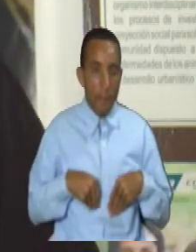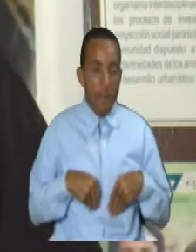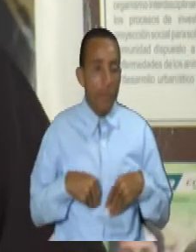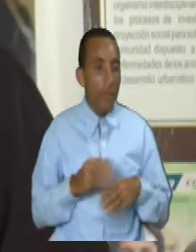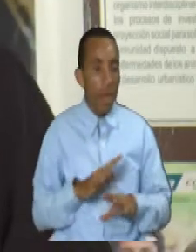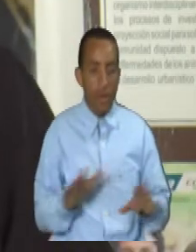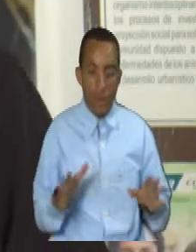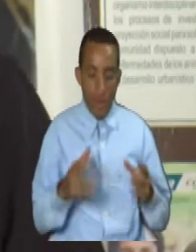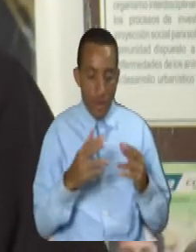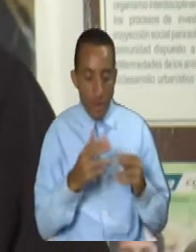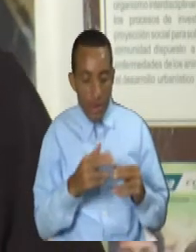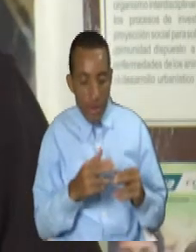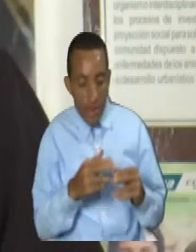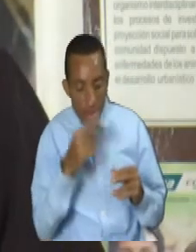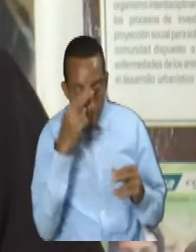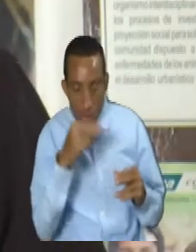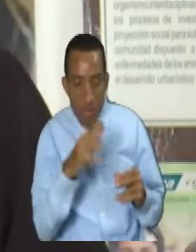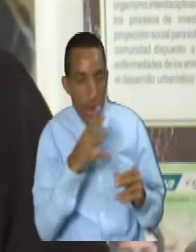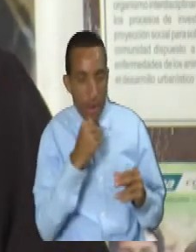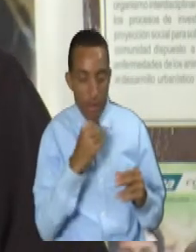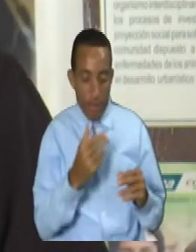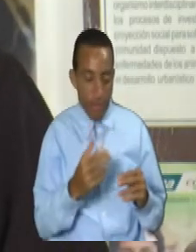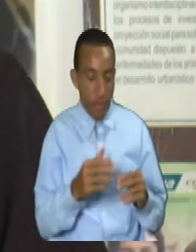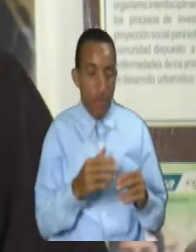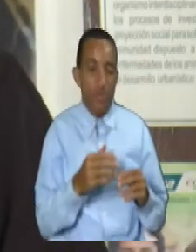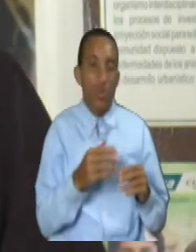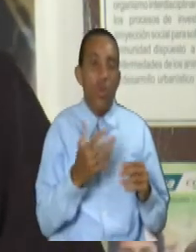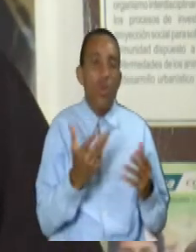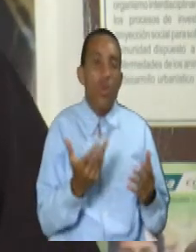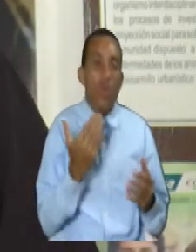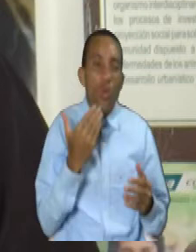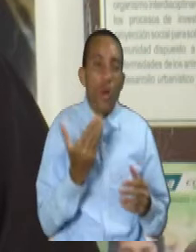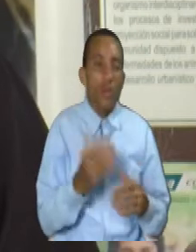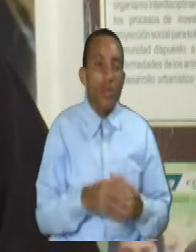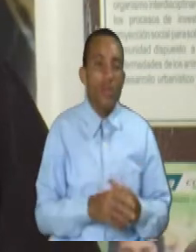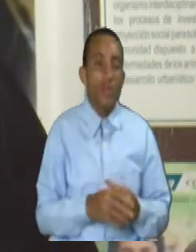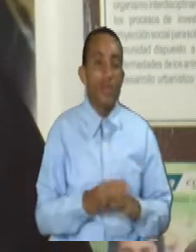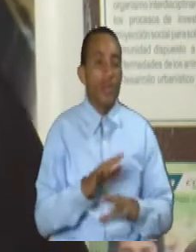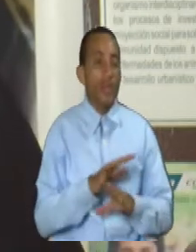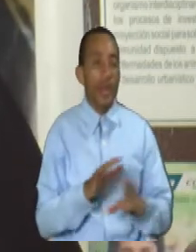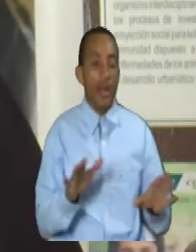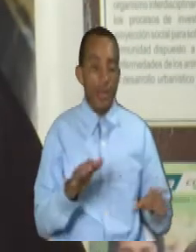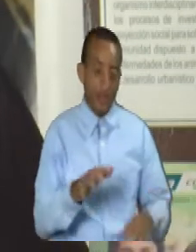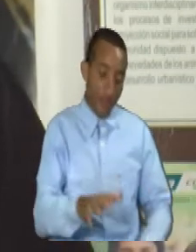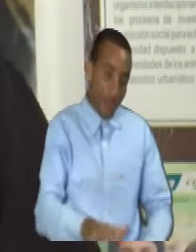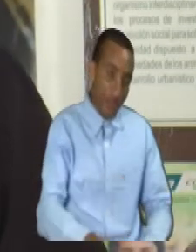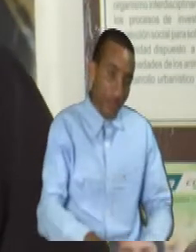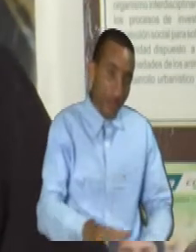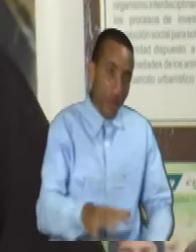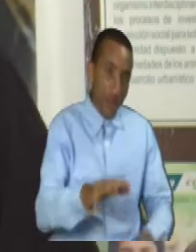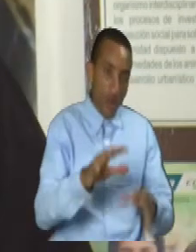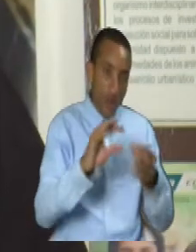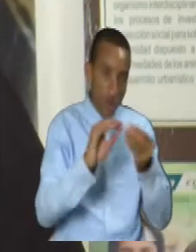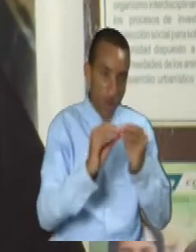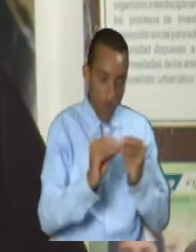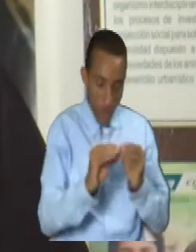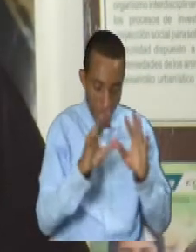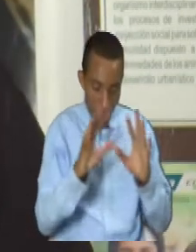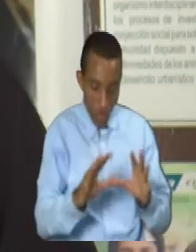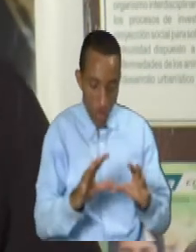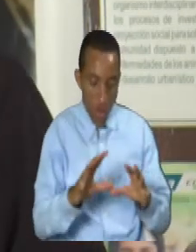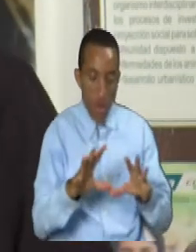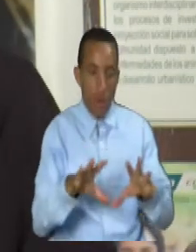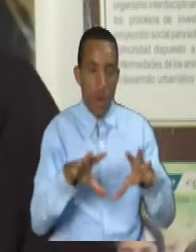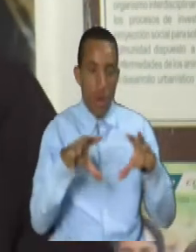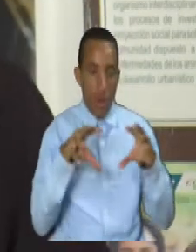edad adecuada para esterilizar su mascota es cuando ya ha cumplido la formación íntegra de sus órganos